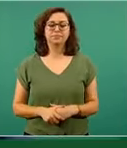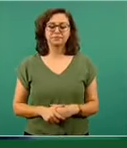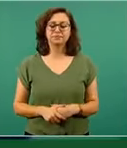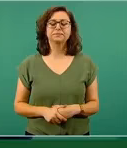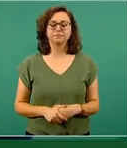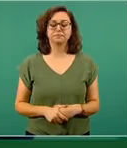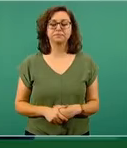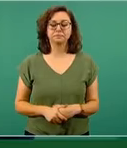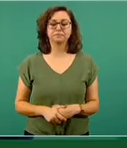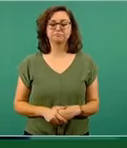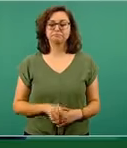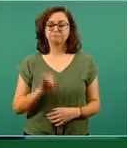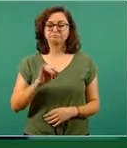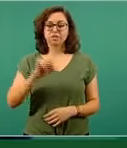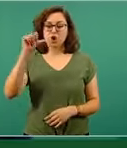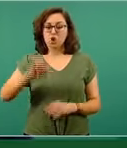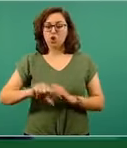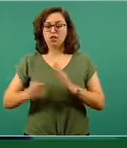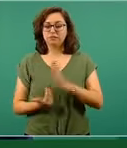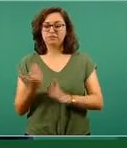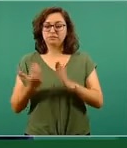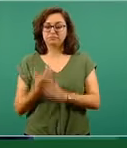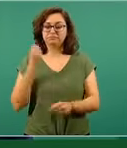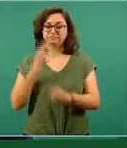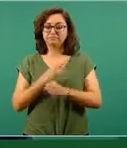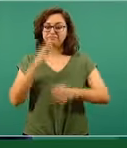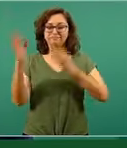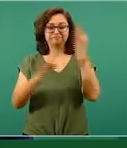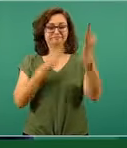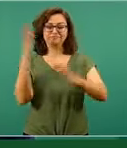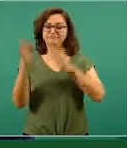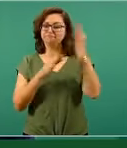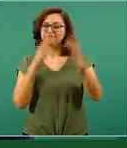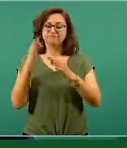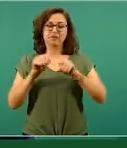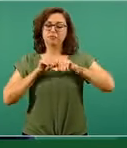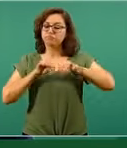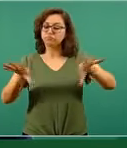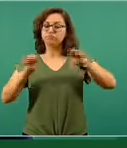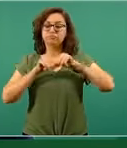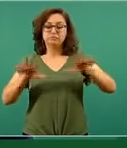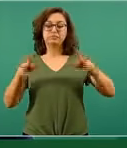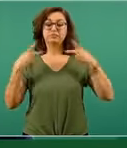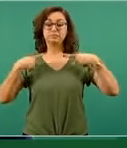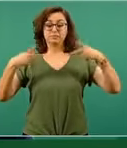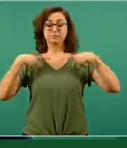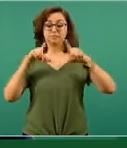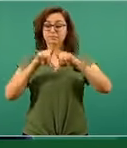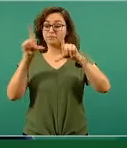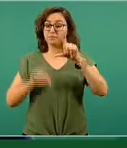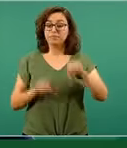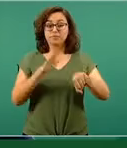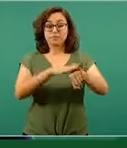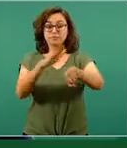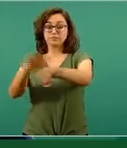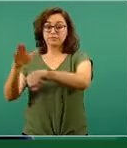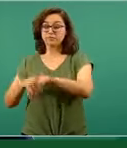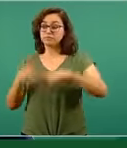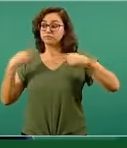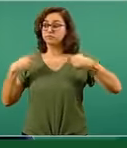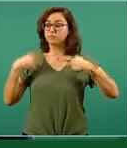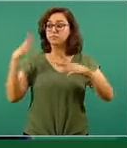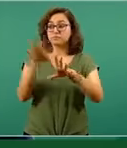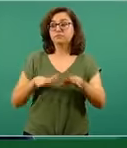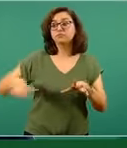que circularon hoy, a las que nos referíamos en la mañana. Les recordamos a todo el pueblo de México que este gobierno confía en el pueblo de